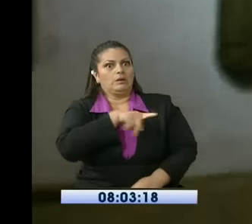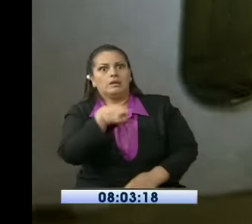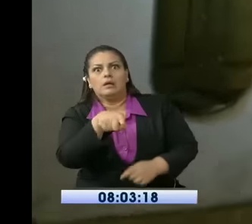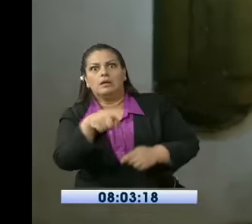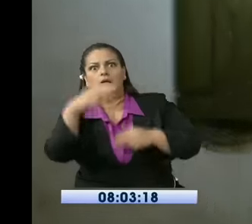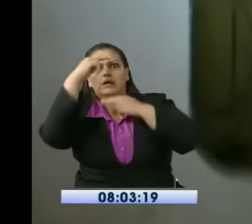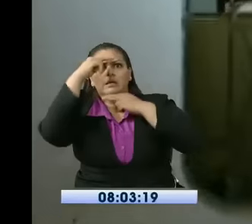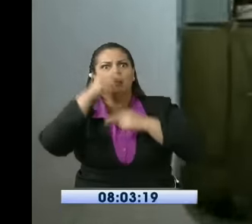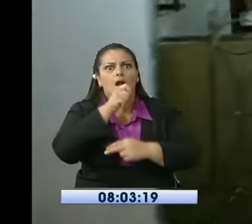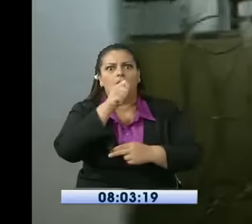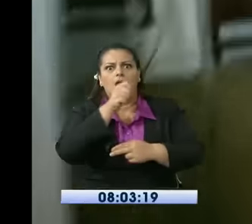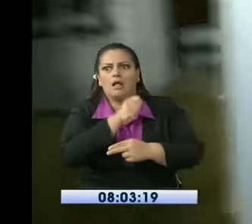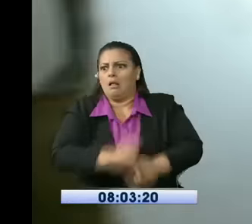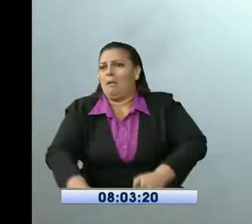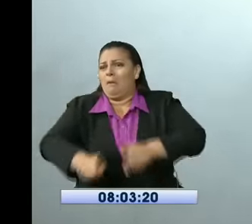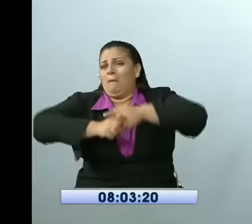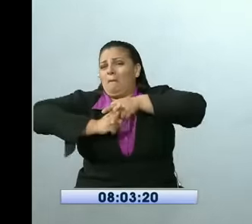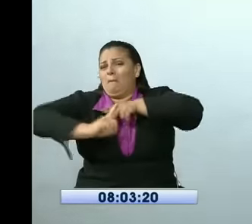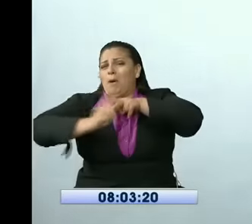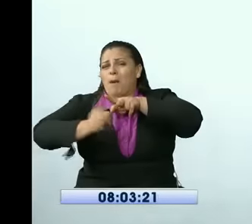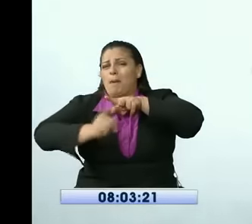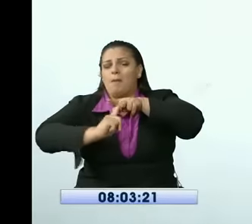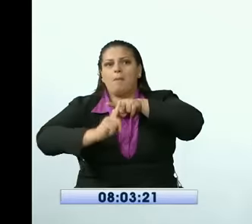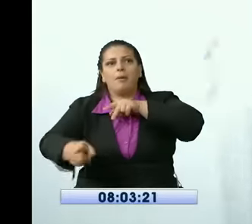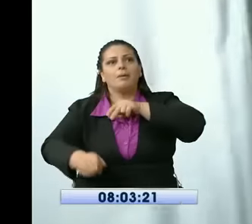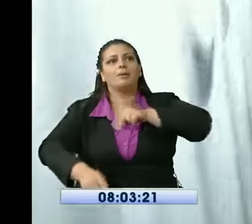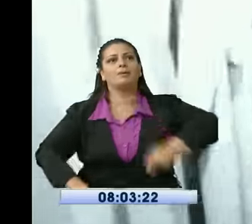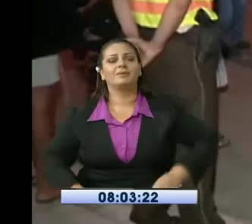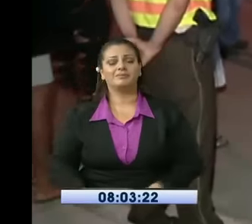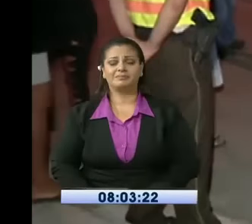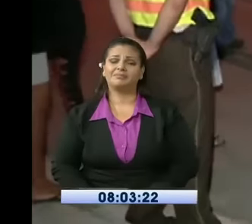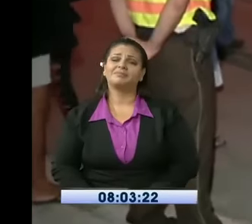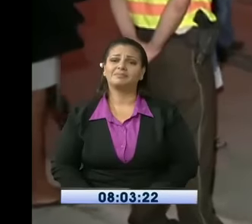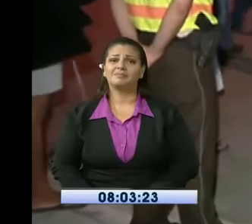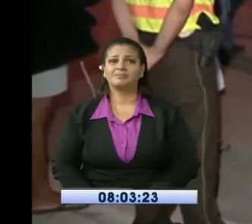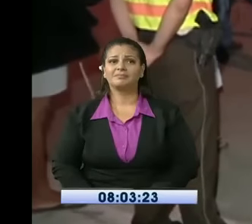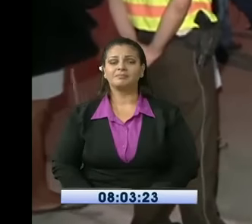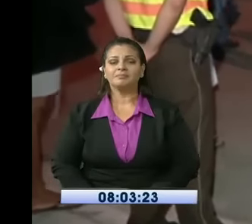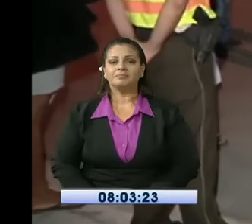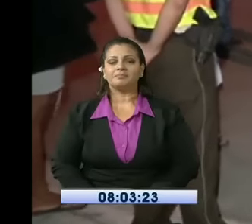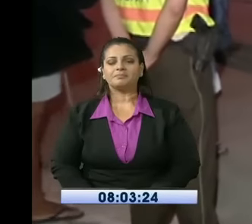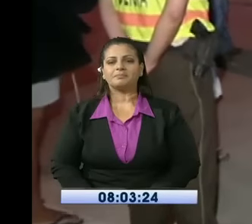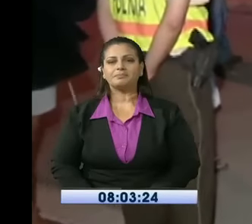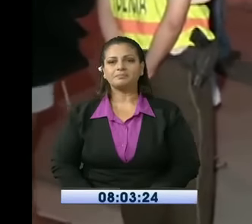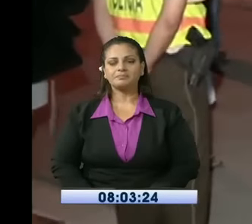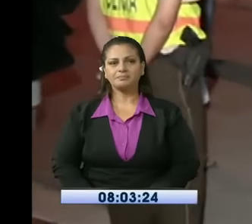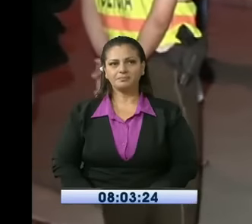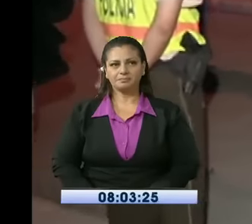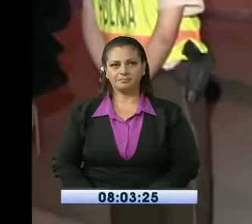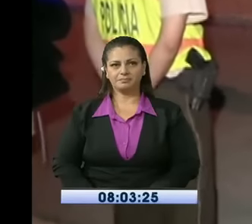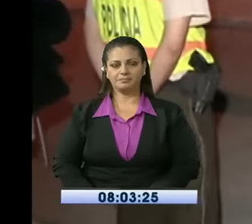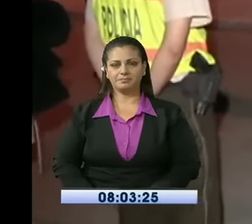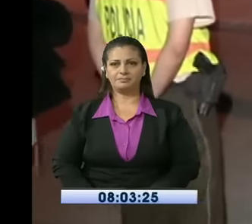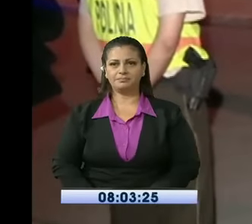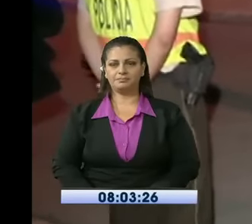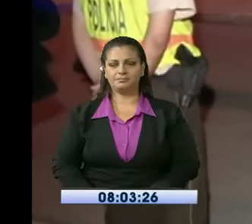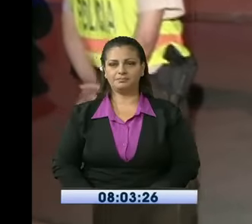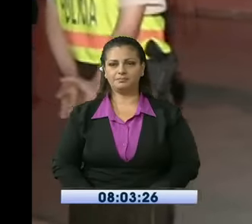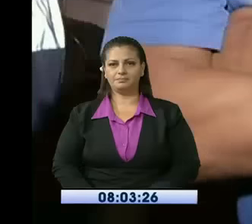Se trata de presuntos consumidores de droga que, al parecer, han convertido el cerramiento de este domicilio